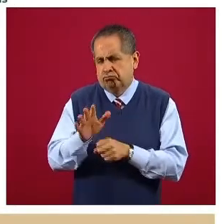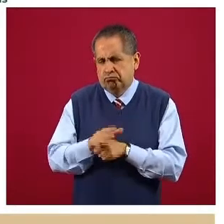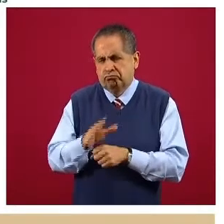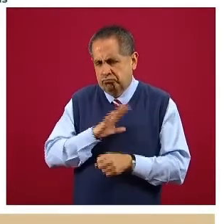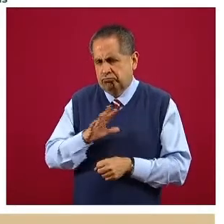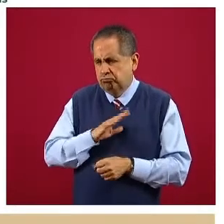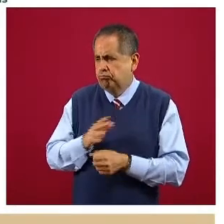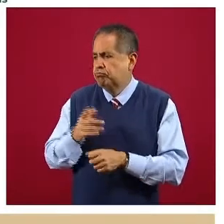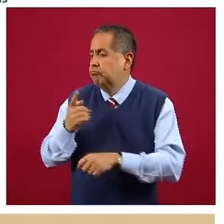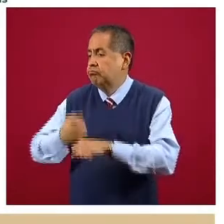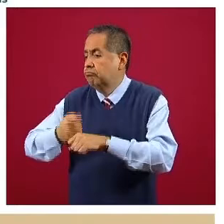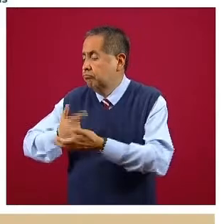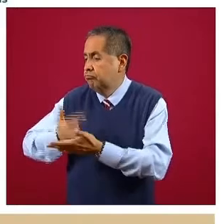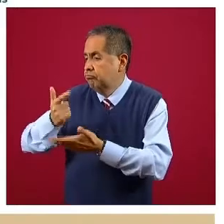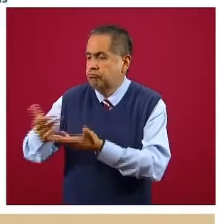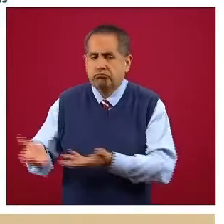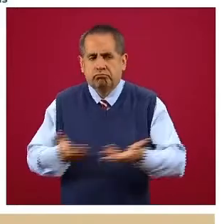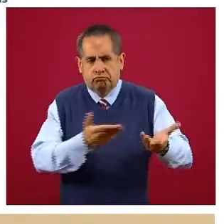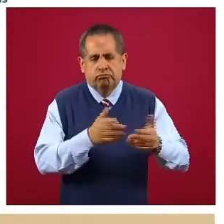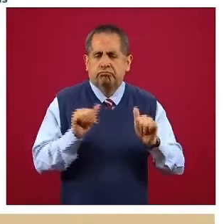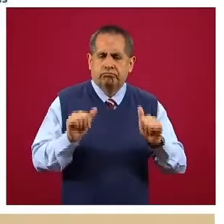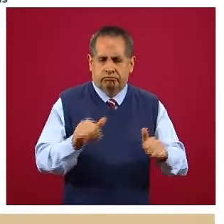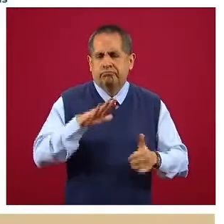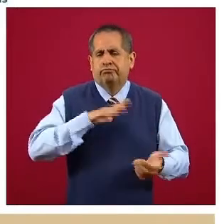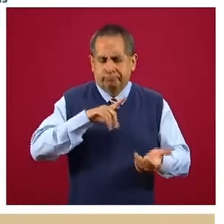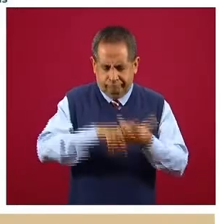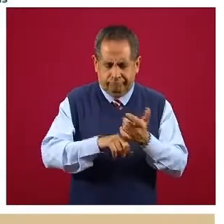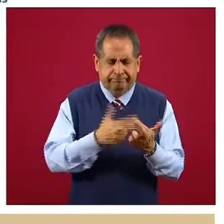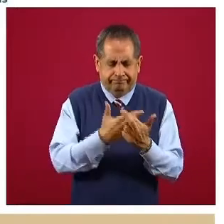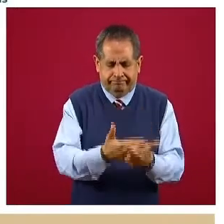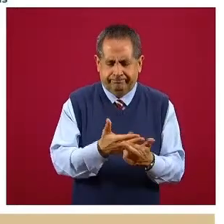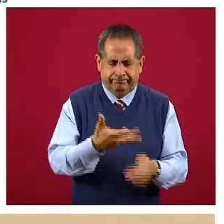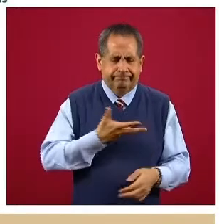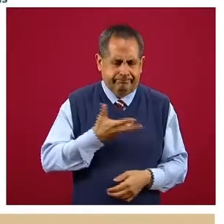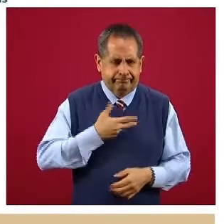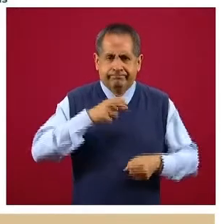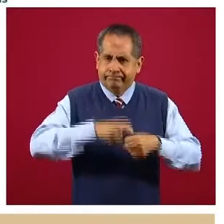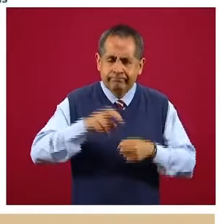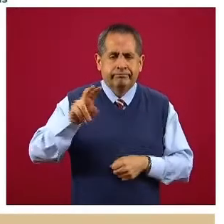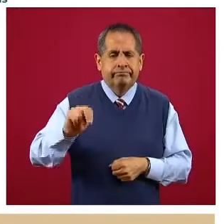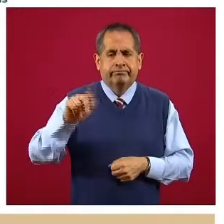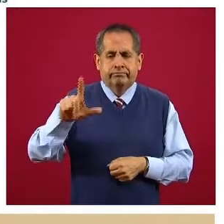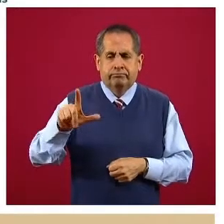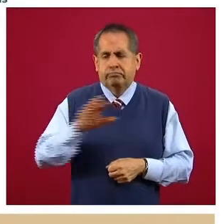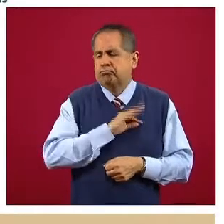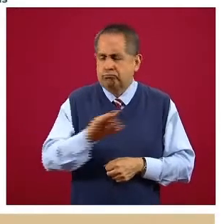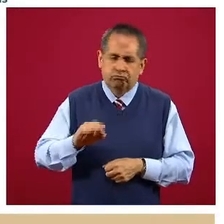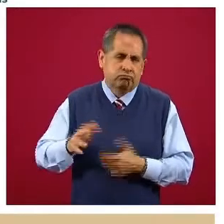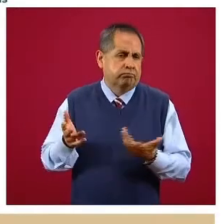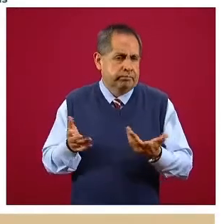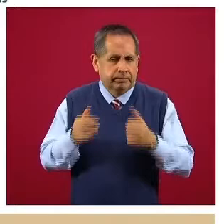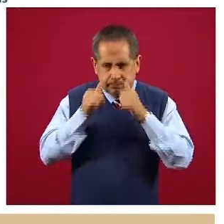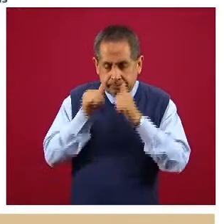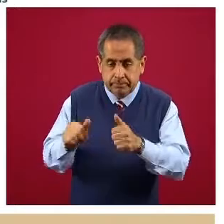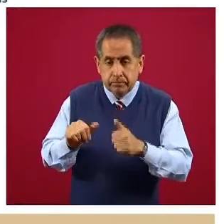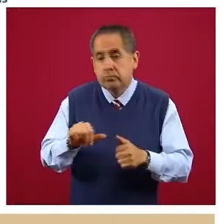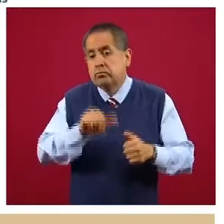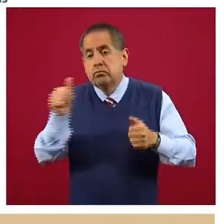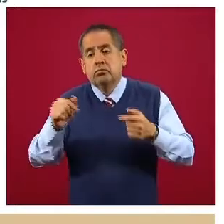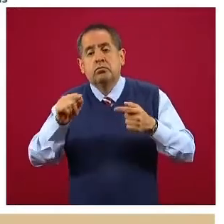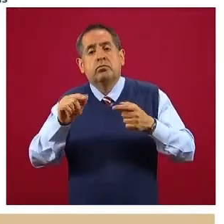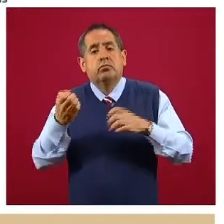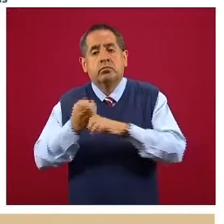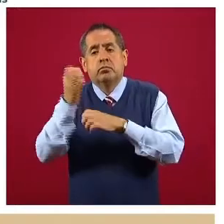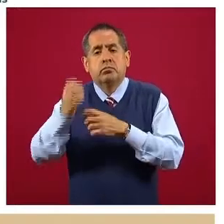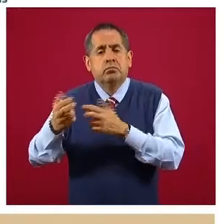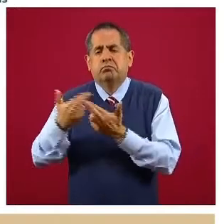buena ventana de seguridad para poder ofrecer estos servicios, y todos los demás estados pues tienen arriba de este